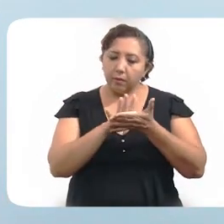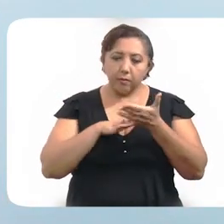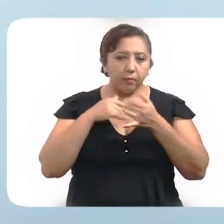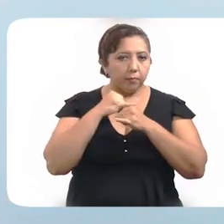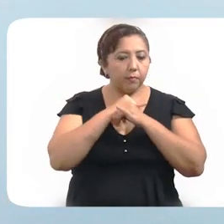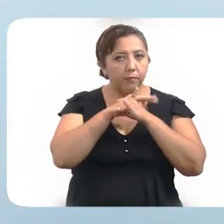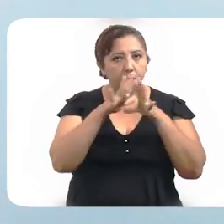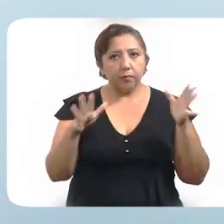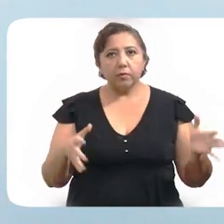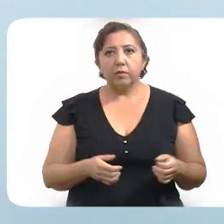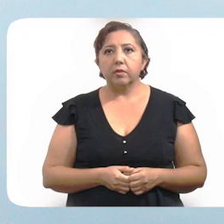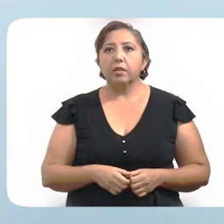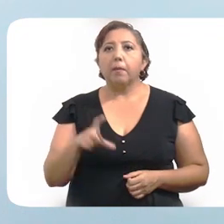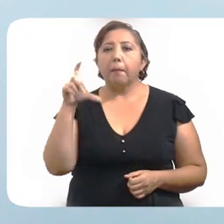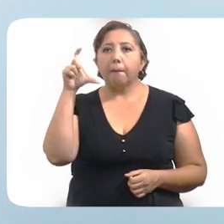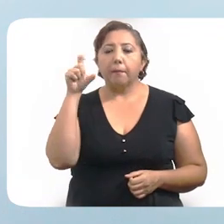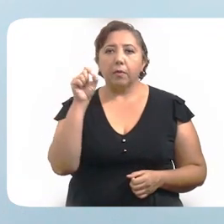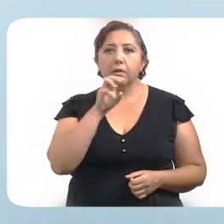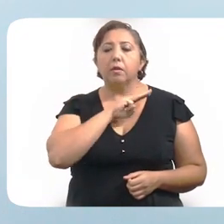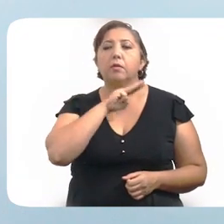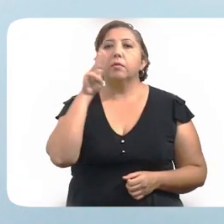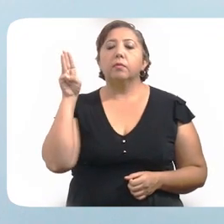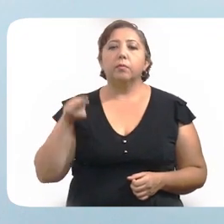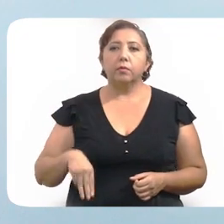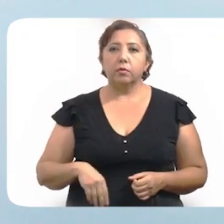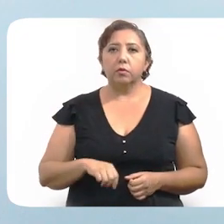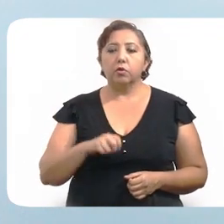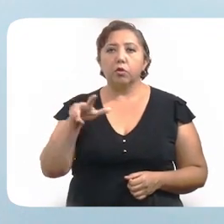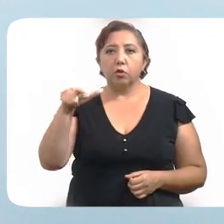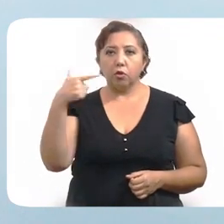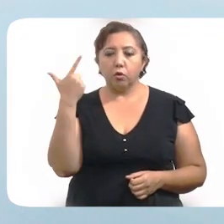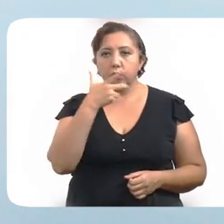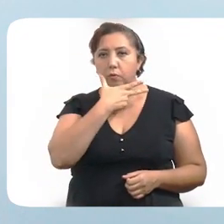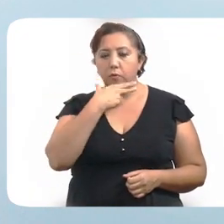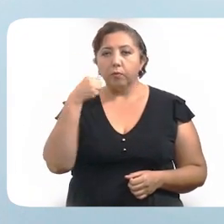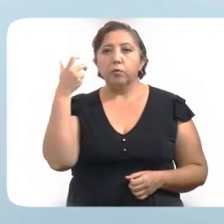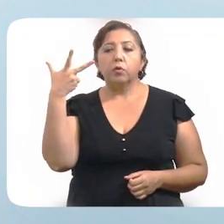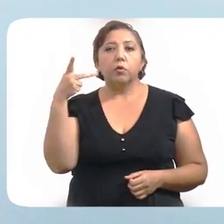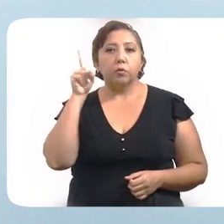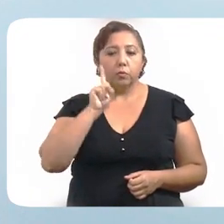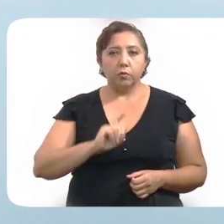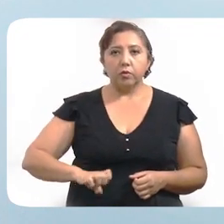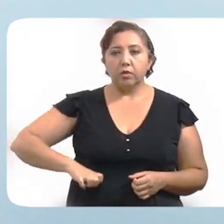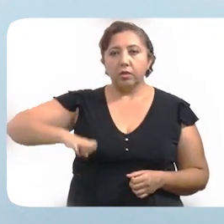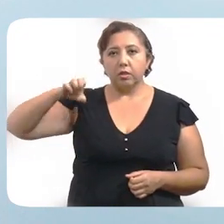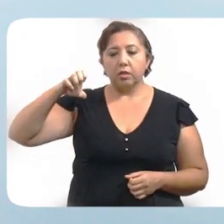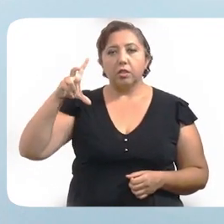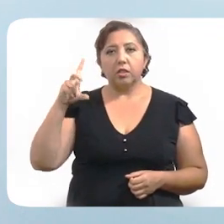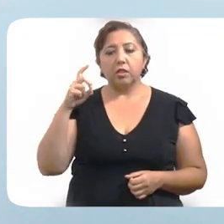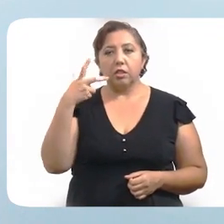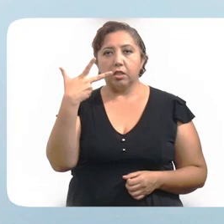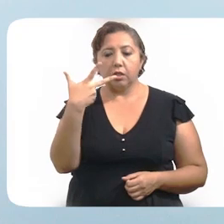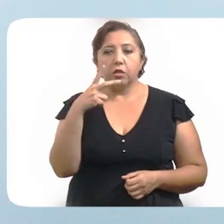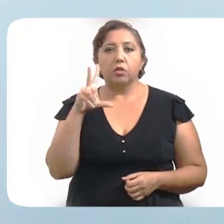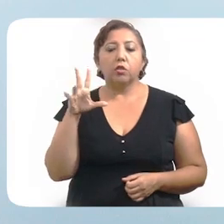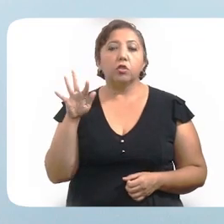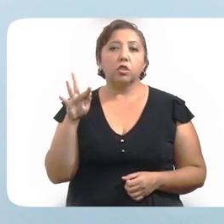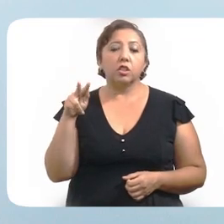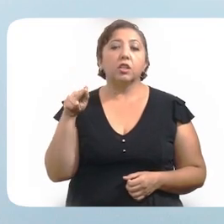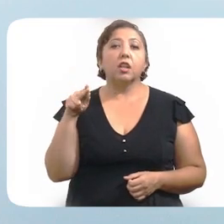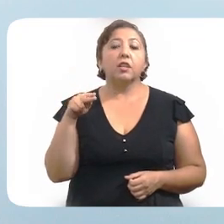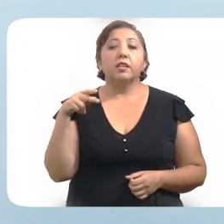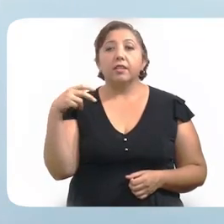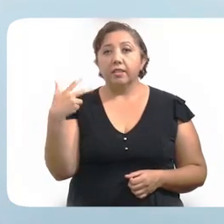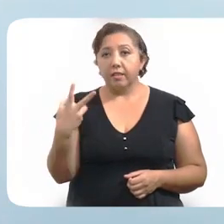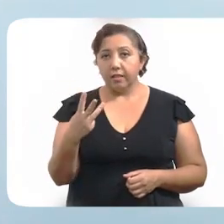Lamentablemente en este parte médico informamos de 20 fallecimientos, son 12 hombres y 8 mujeres de un rango de edad de 38 a 83